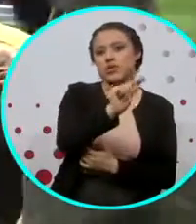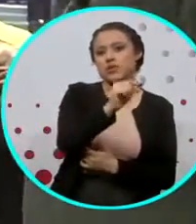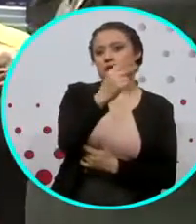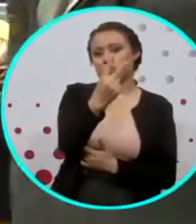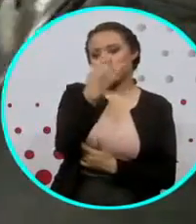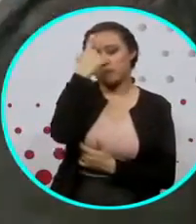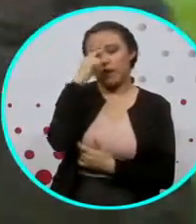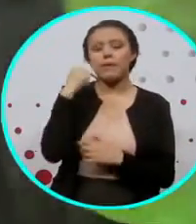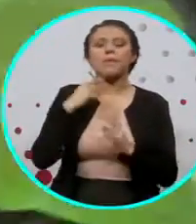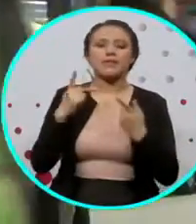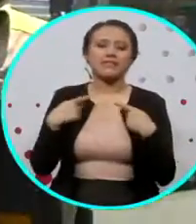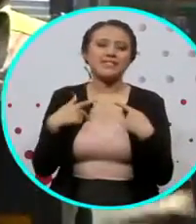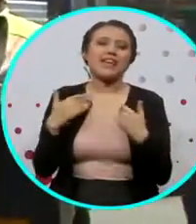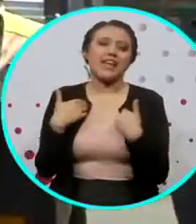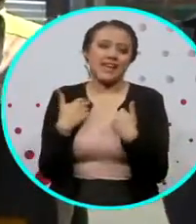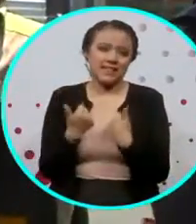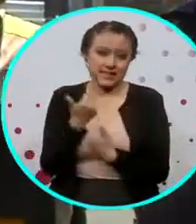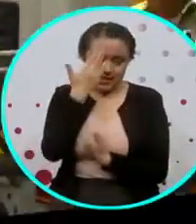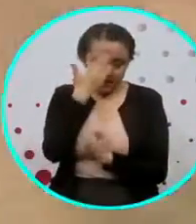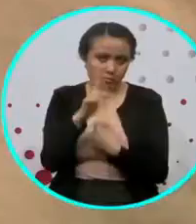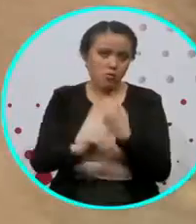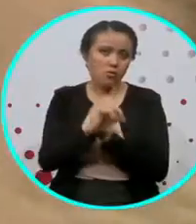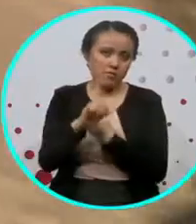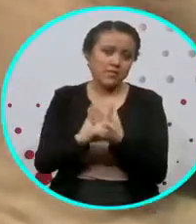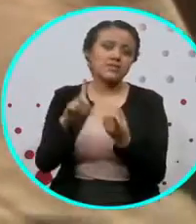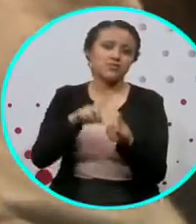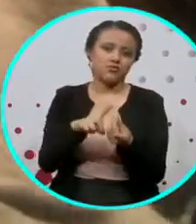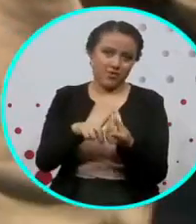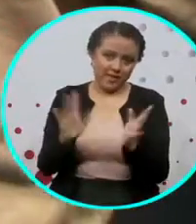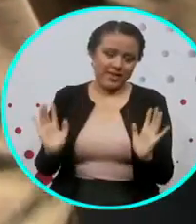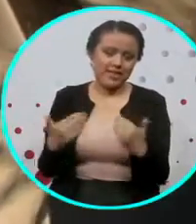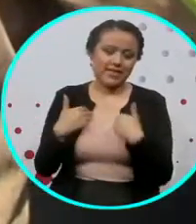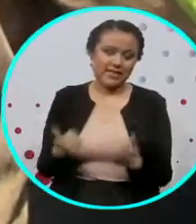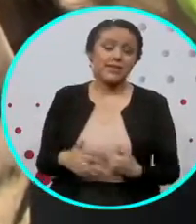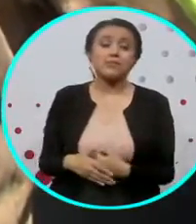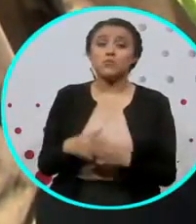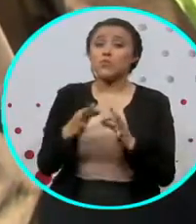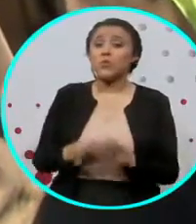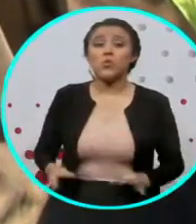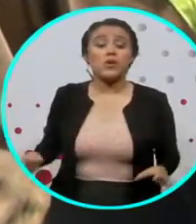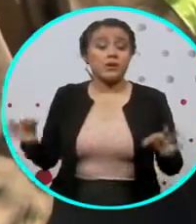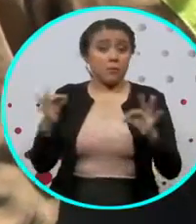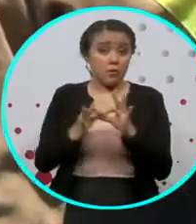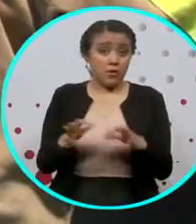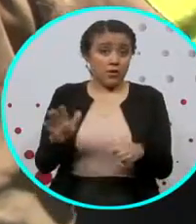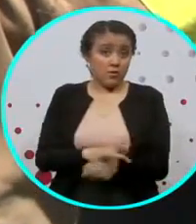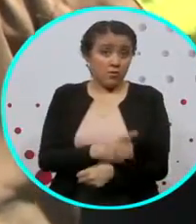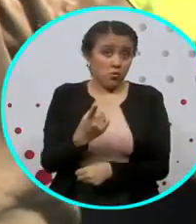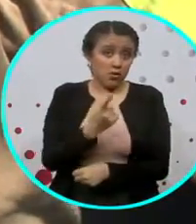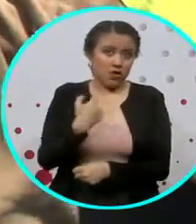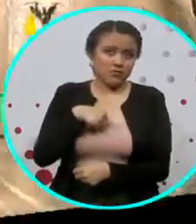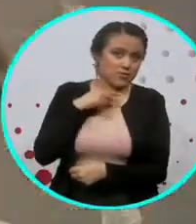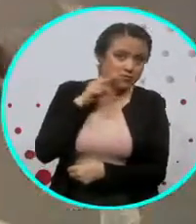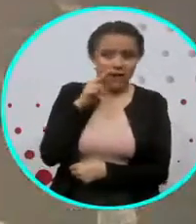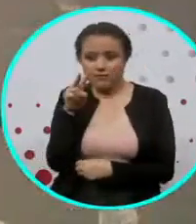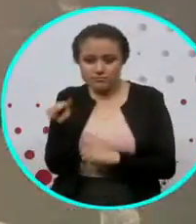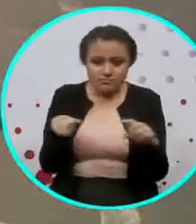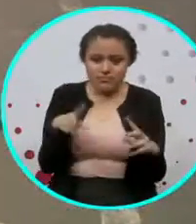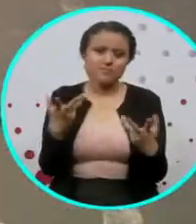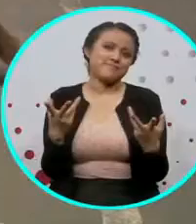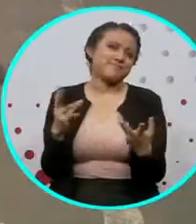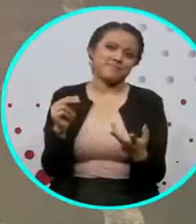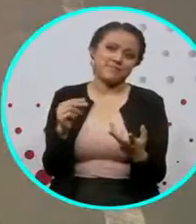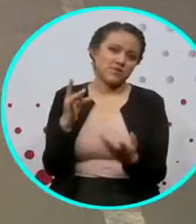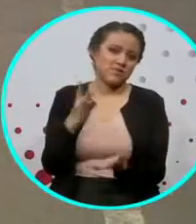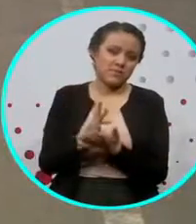que ellos estén enterados de los problemas. Es súper importante porque obviamente no tenemos ojos en todos lados. Los